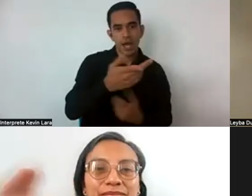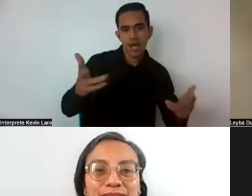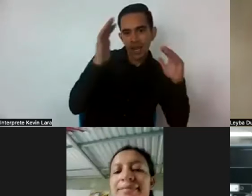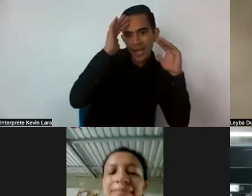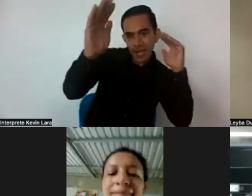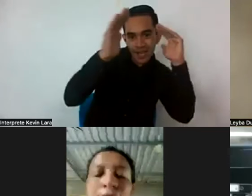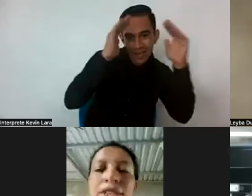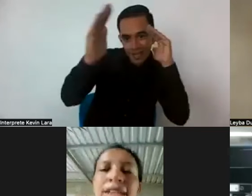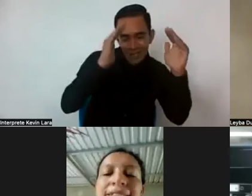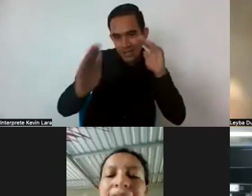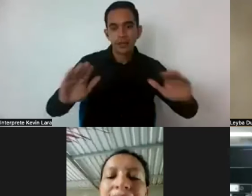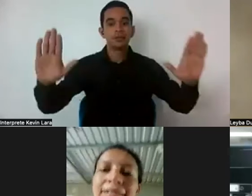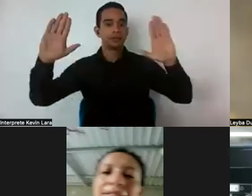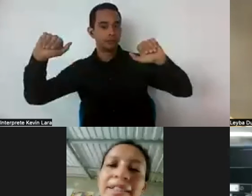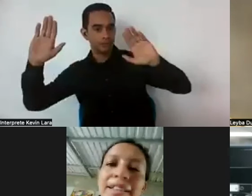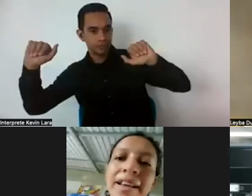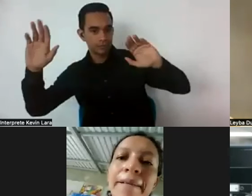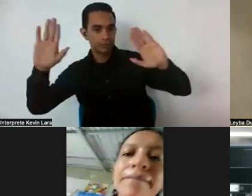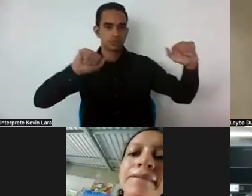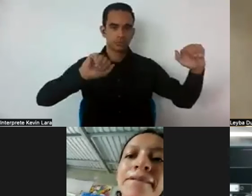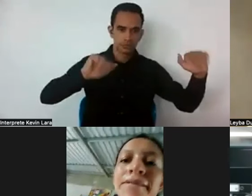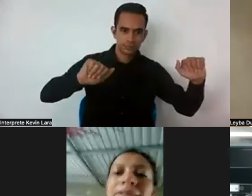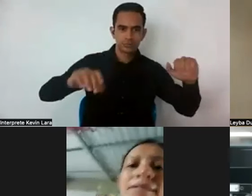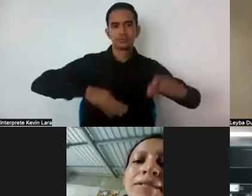Gracias. día. Excelente. Muchas gracias, feliz día.